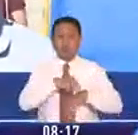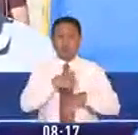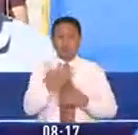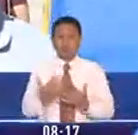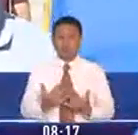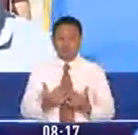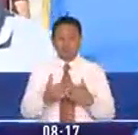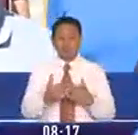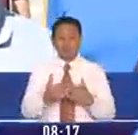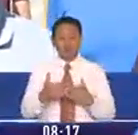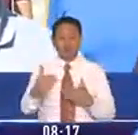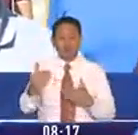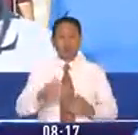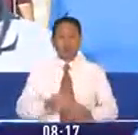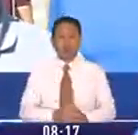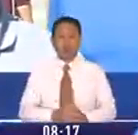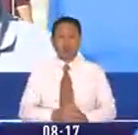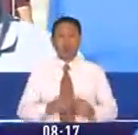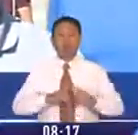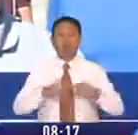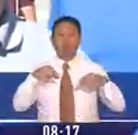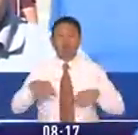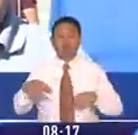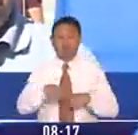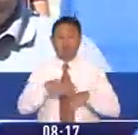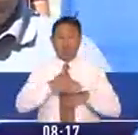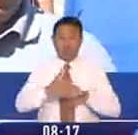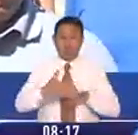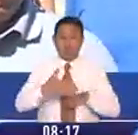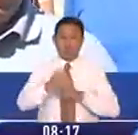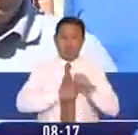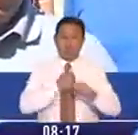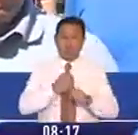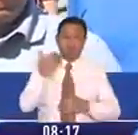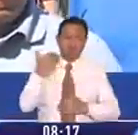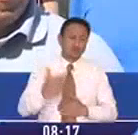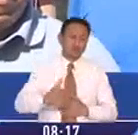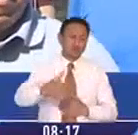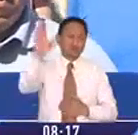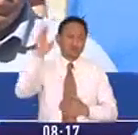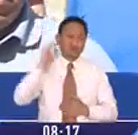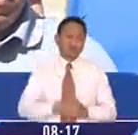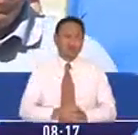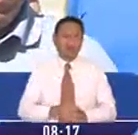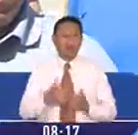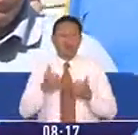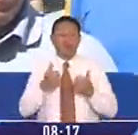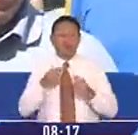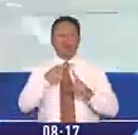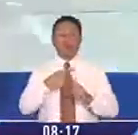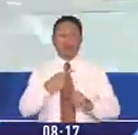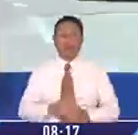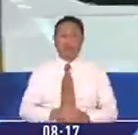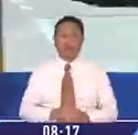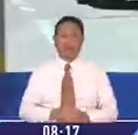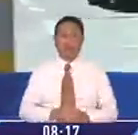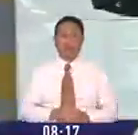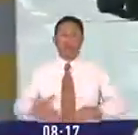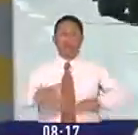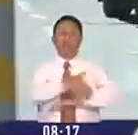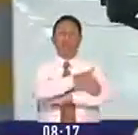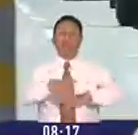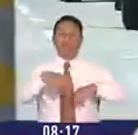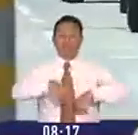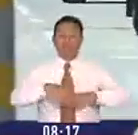de intervención, pero también más duradera la intervención, lo cual es evidentemente un punto favorable. La vía fue